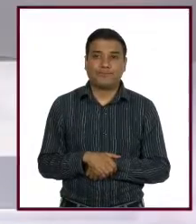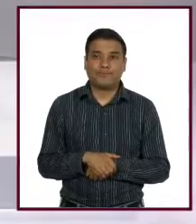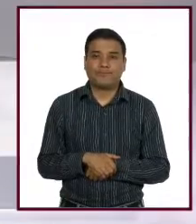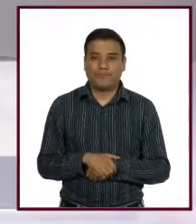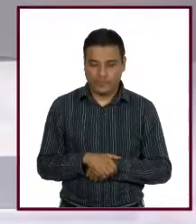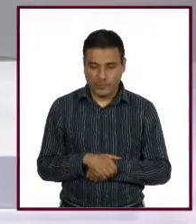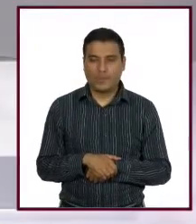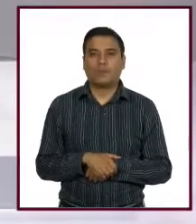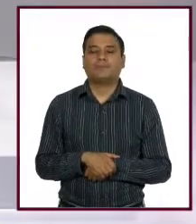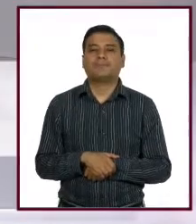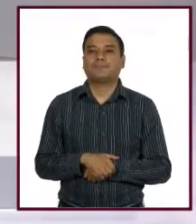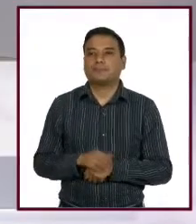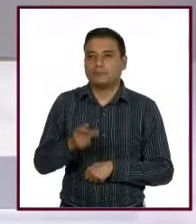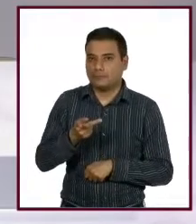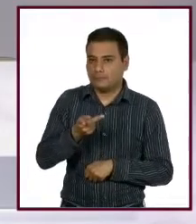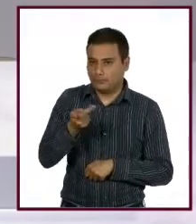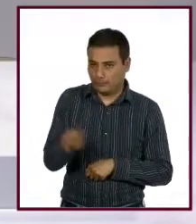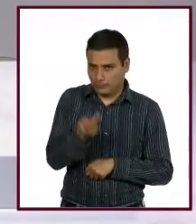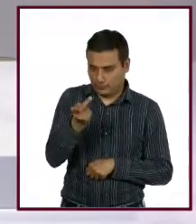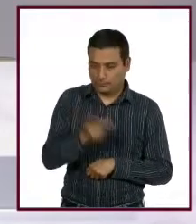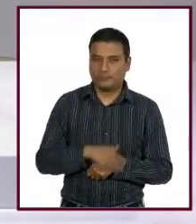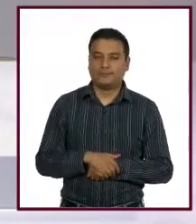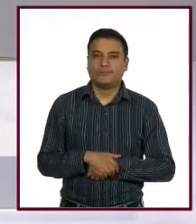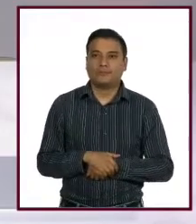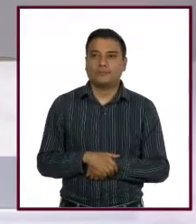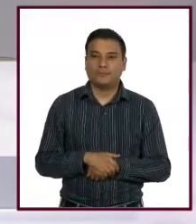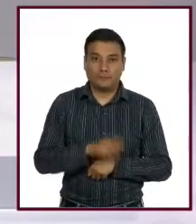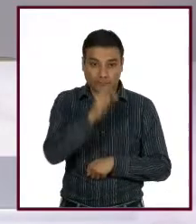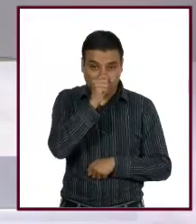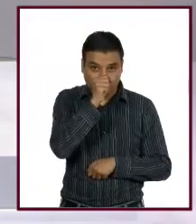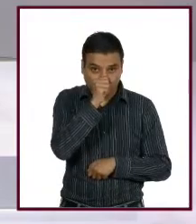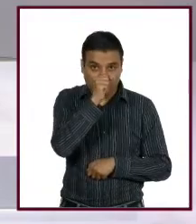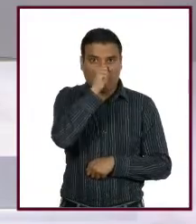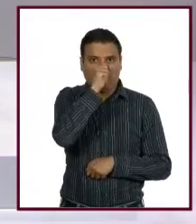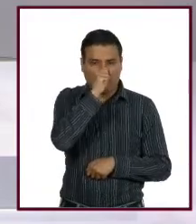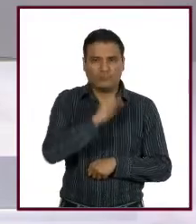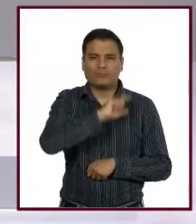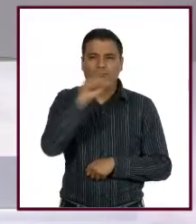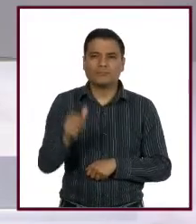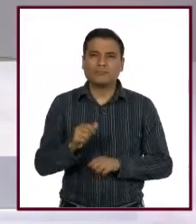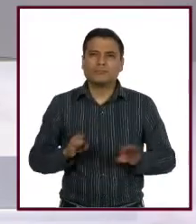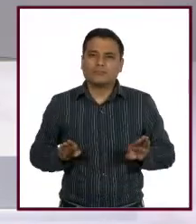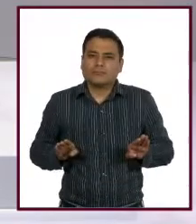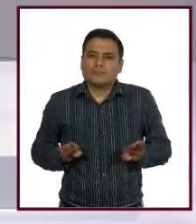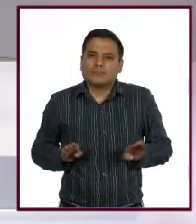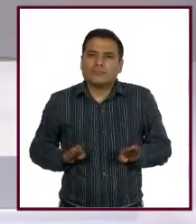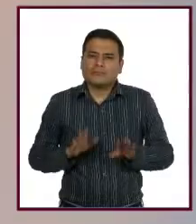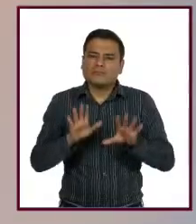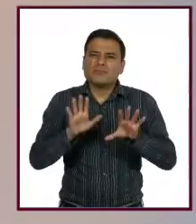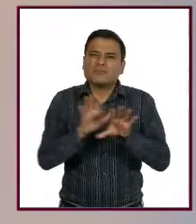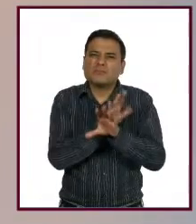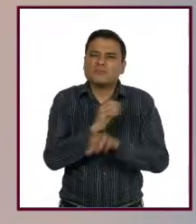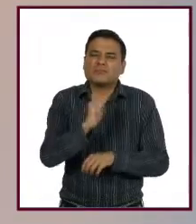También preguntan, doctor, ¿cuáles son los trastornos en la conducta ocasionados por consumir inhalables?